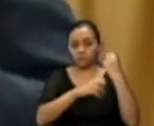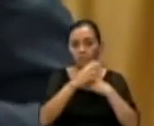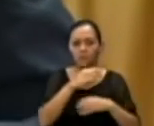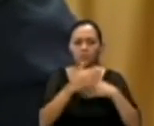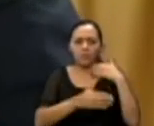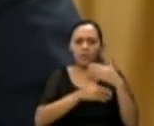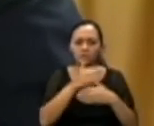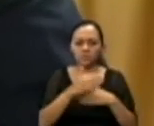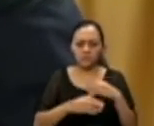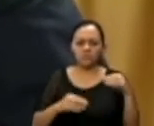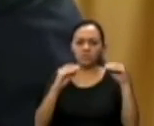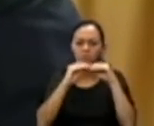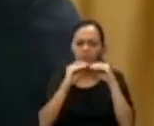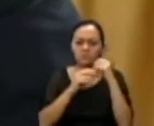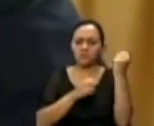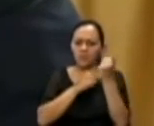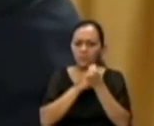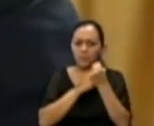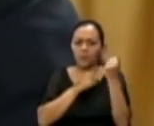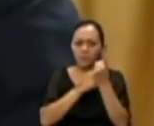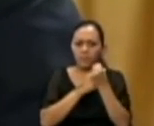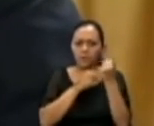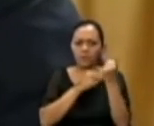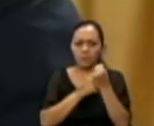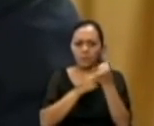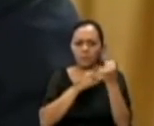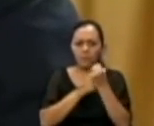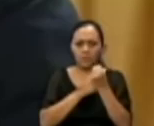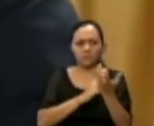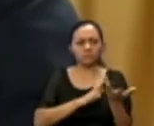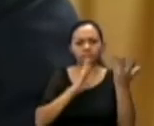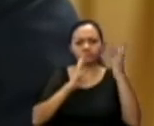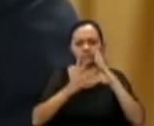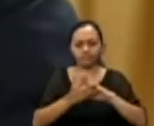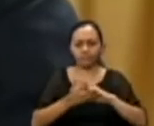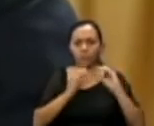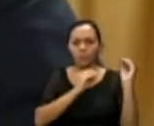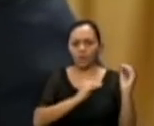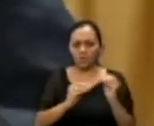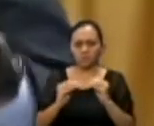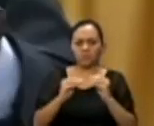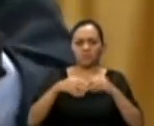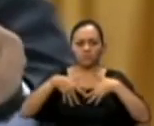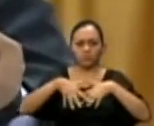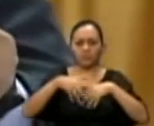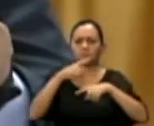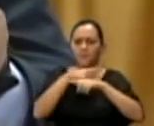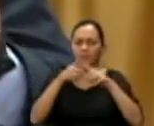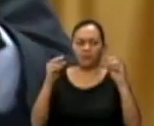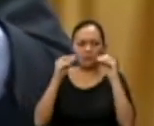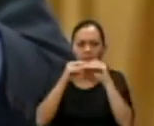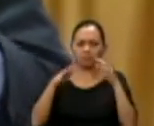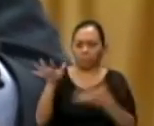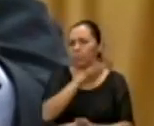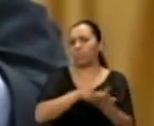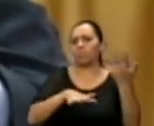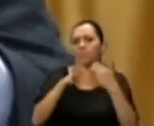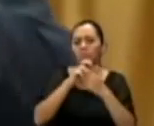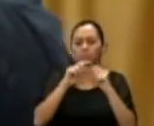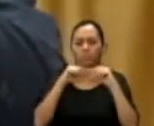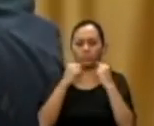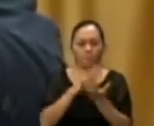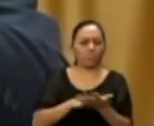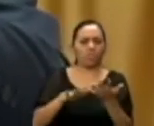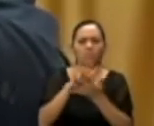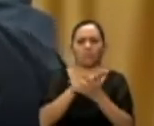con un amplio apoyo popular pero sin organización y movilización y que pueden ser desestabilizado por pequeños grupos